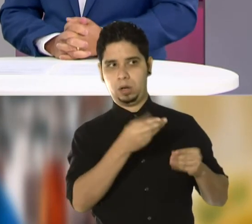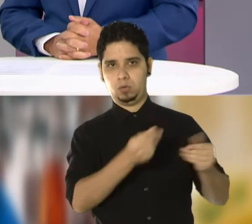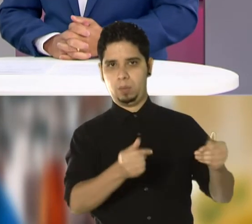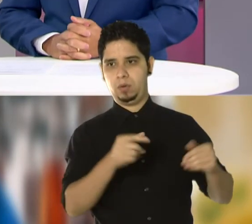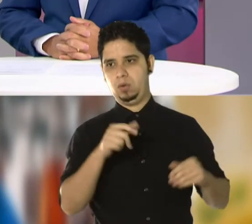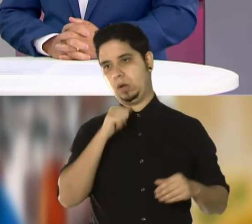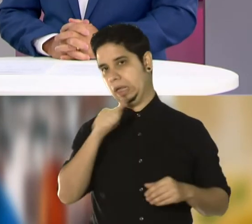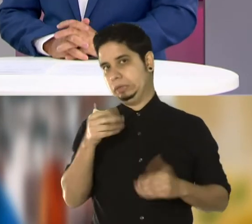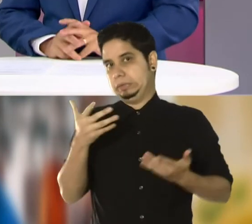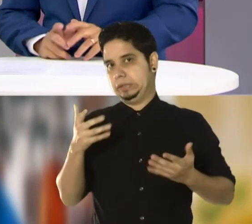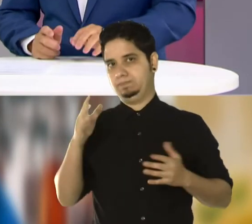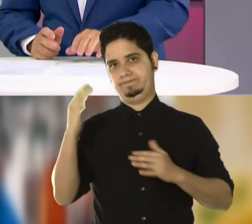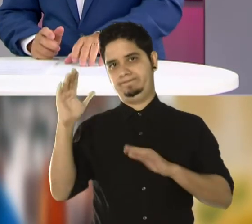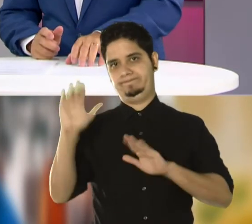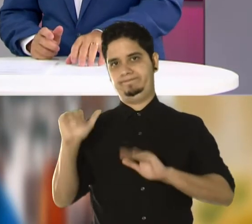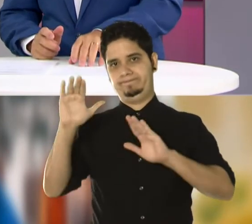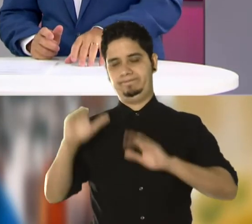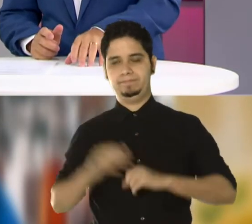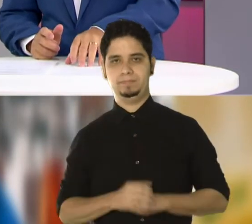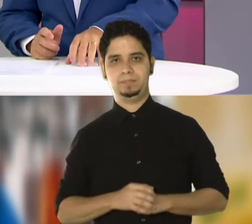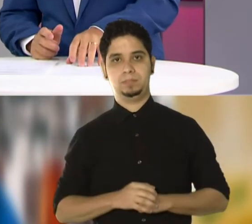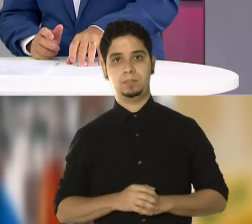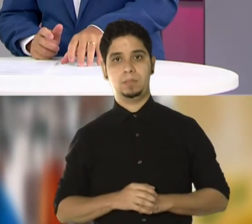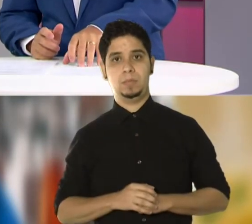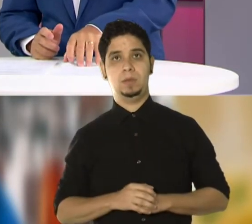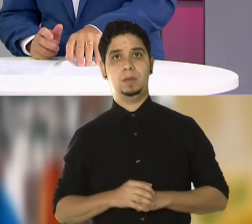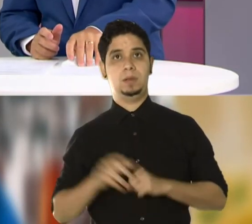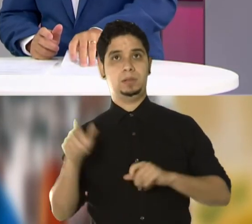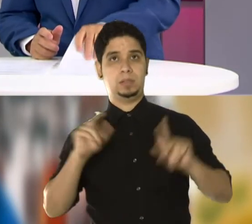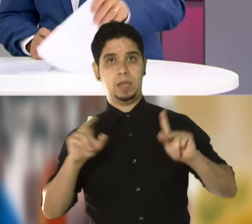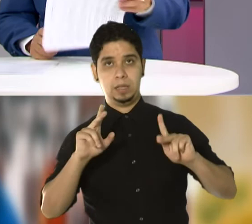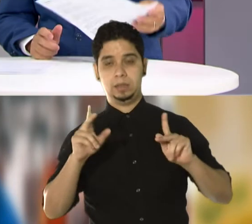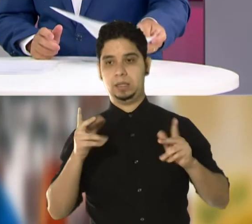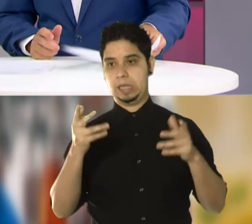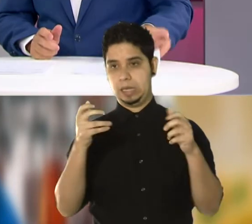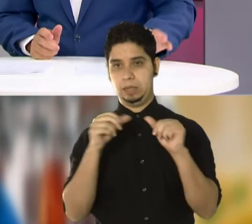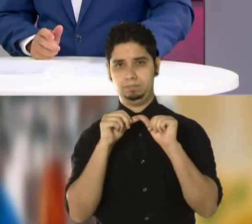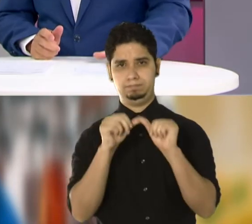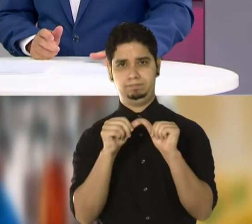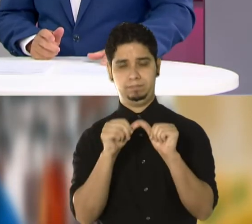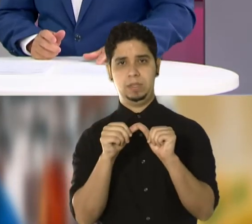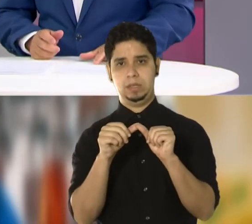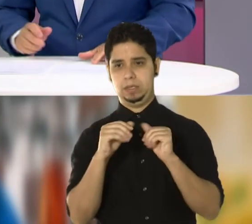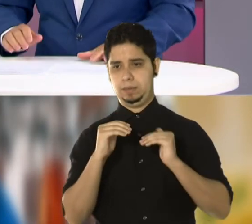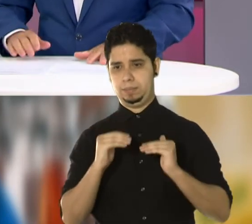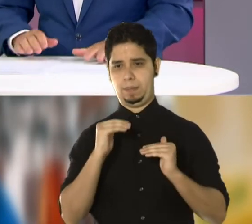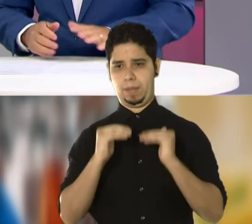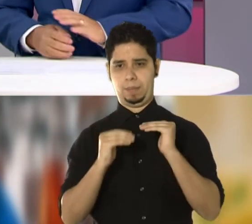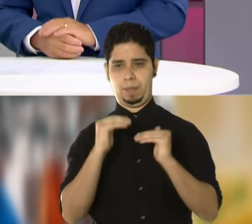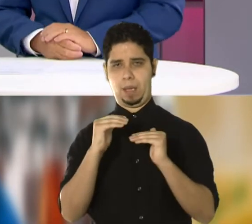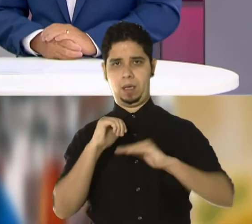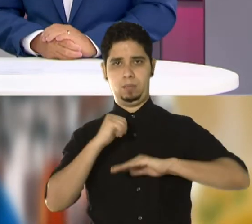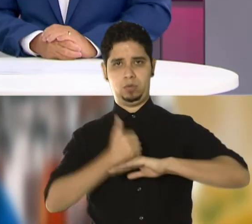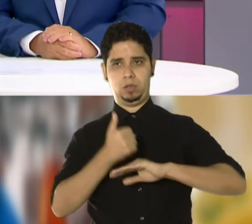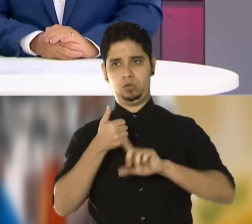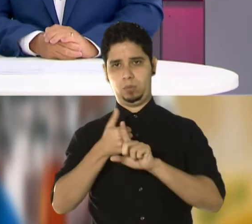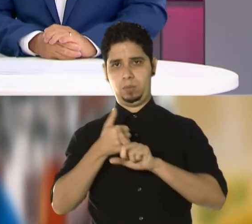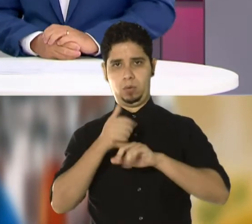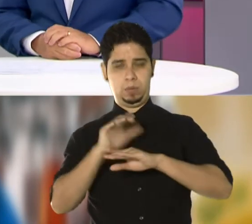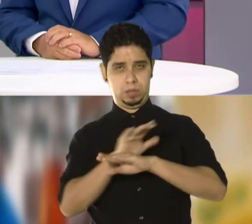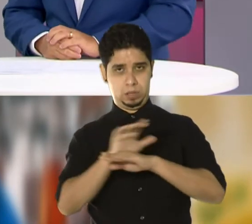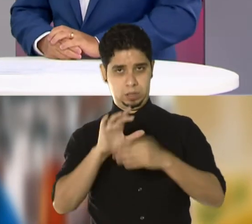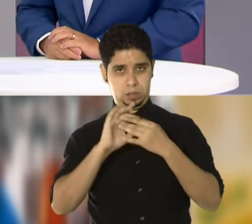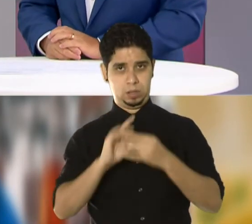mencionas es muy interesante porque esa gente que tienen ese thrive para echar hacia adelante, que empiezan desde abajo y después montan su compañía